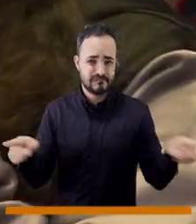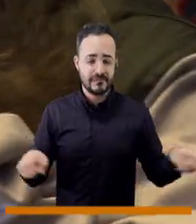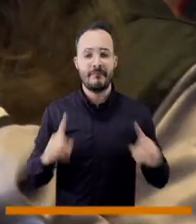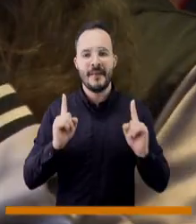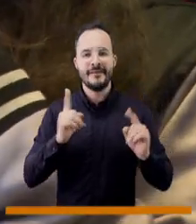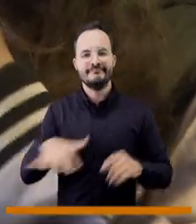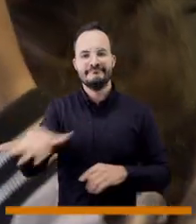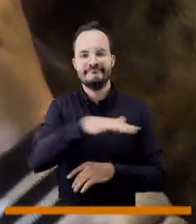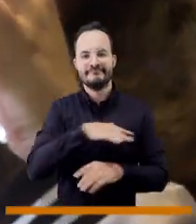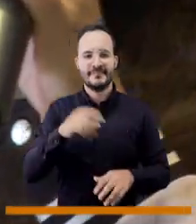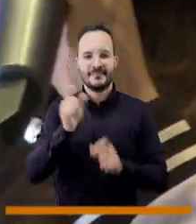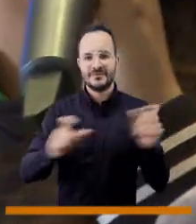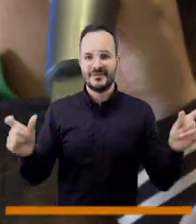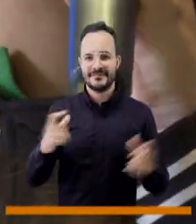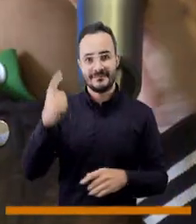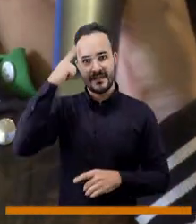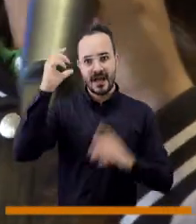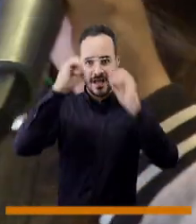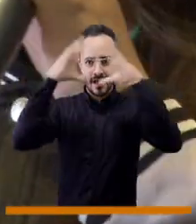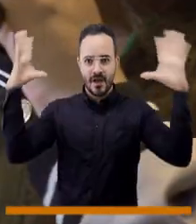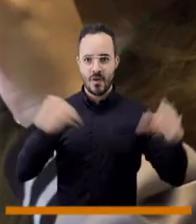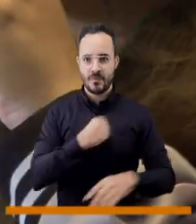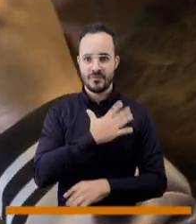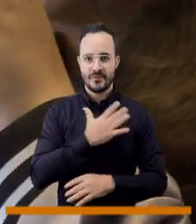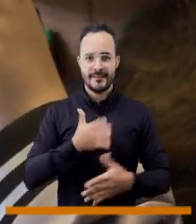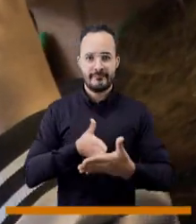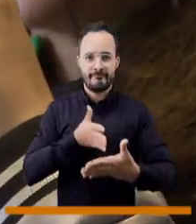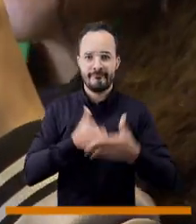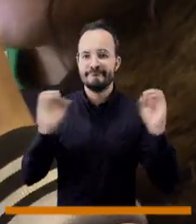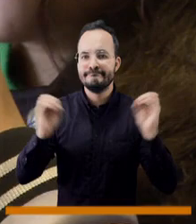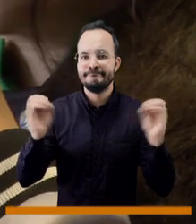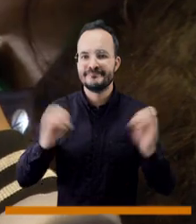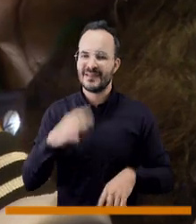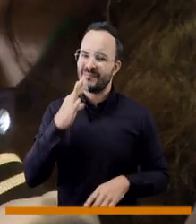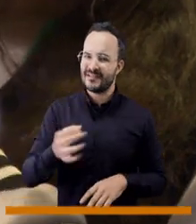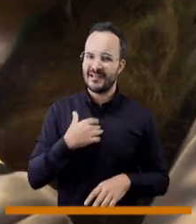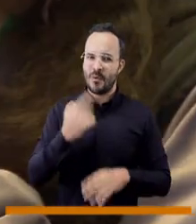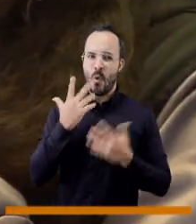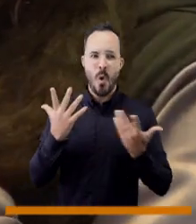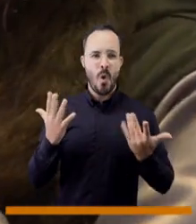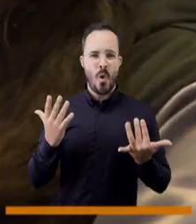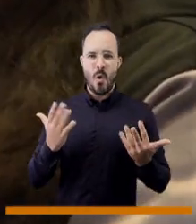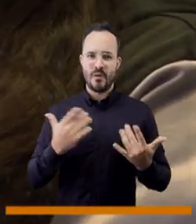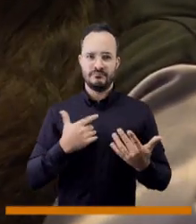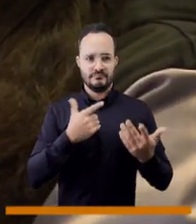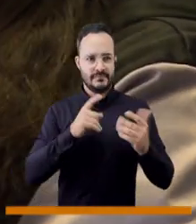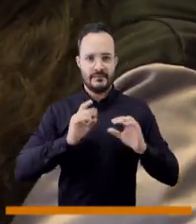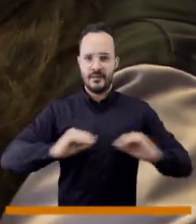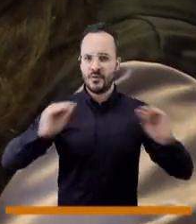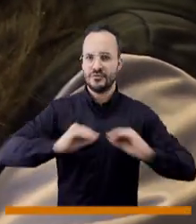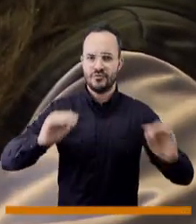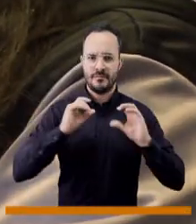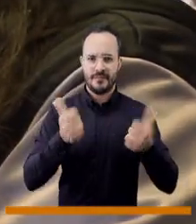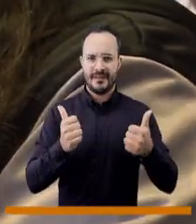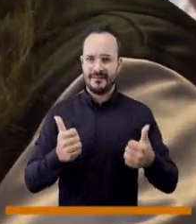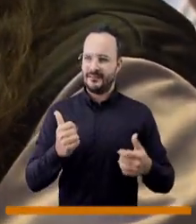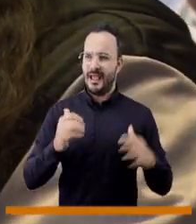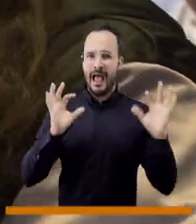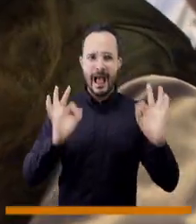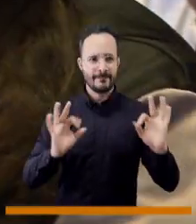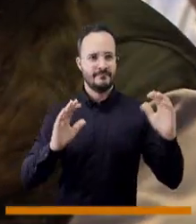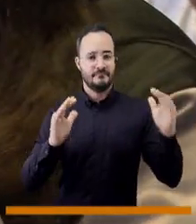por esta falta de oportunidades y esta falta como de este recurso básico para la educación, que esté en una